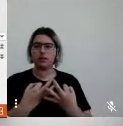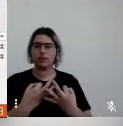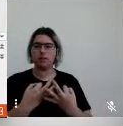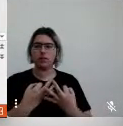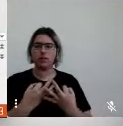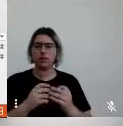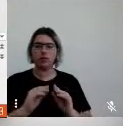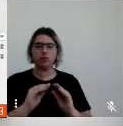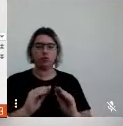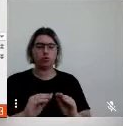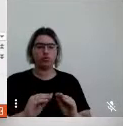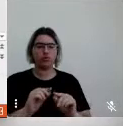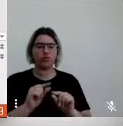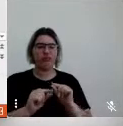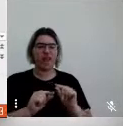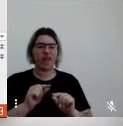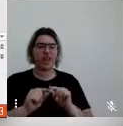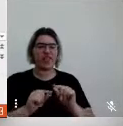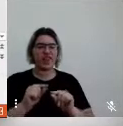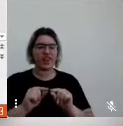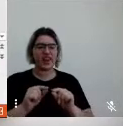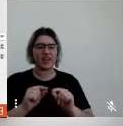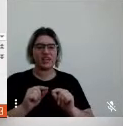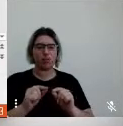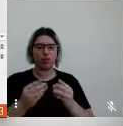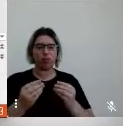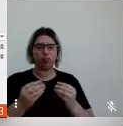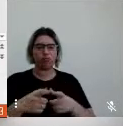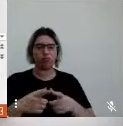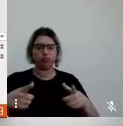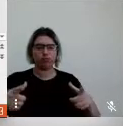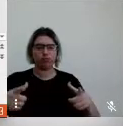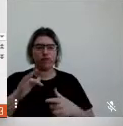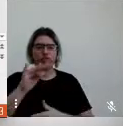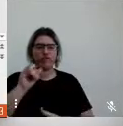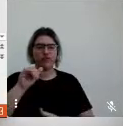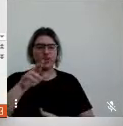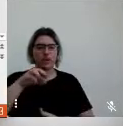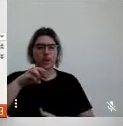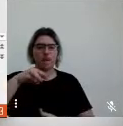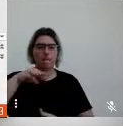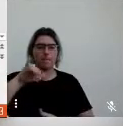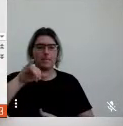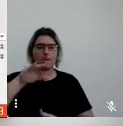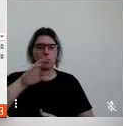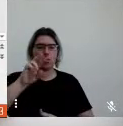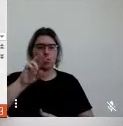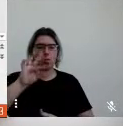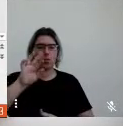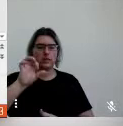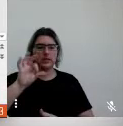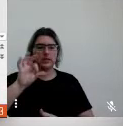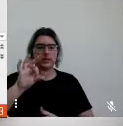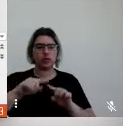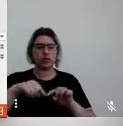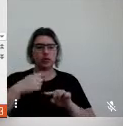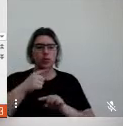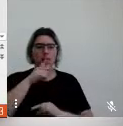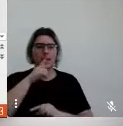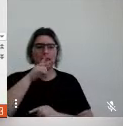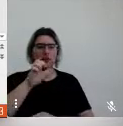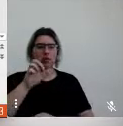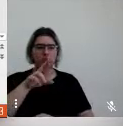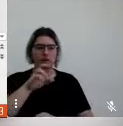bacterias firmicutes y estas son las que se encargan de la fermentación de los hidratos de carbono. Por eso antes, como os